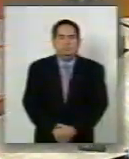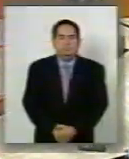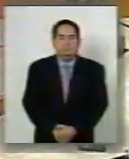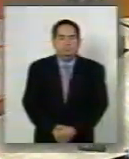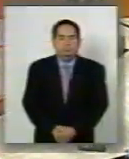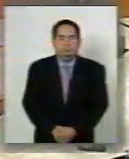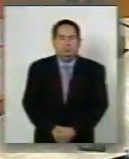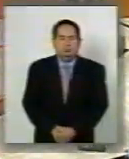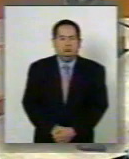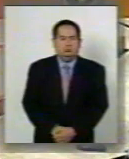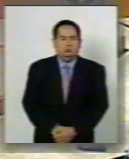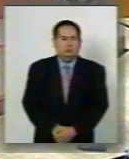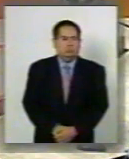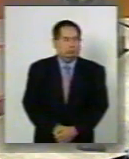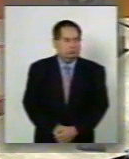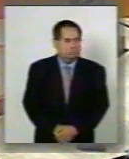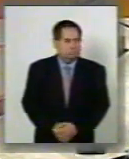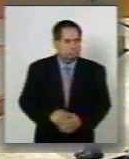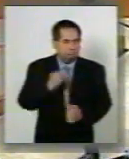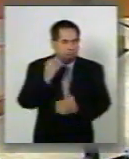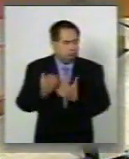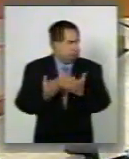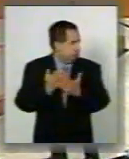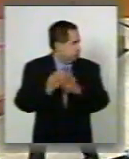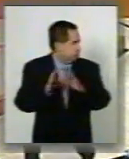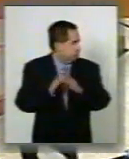Se plantea esta estrategia